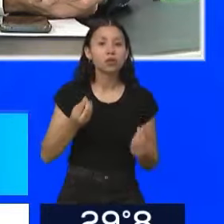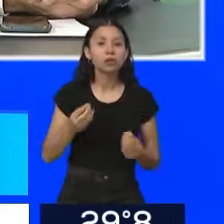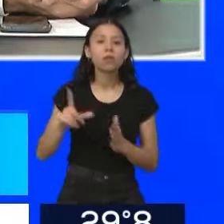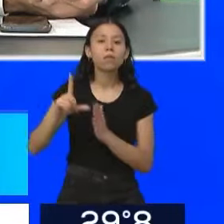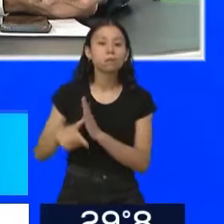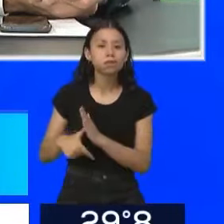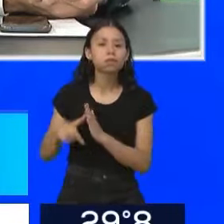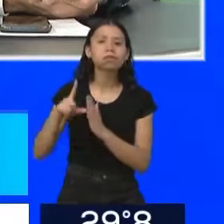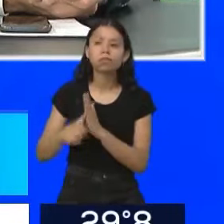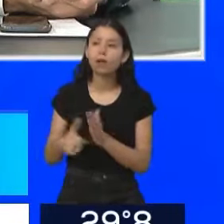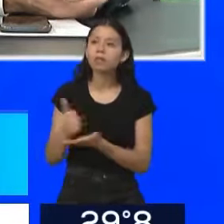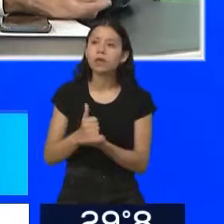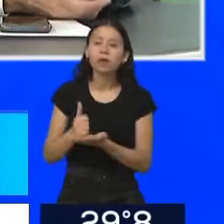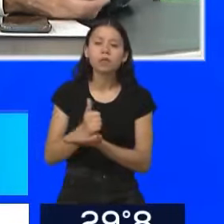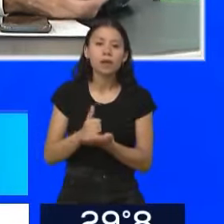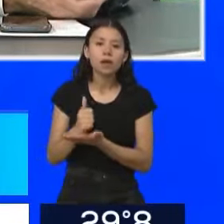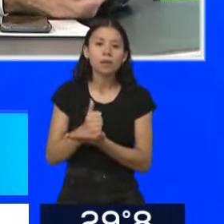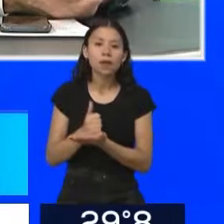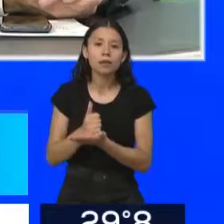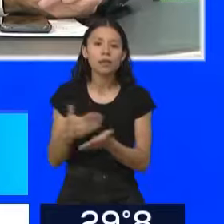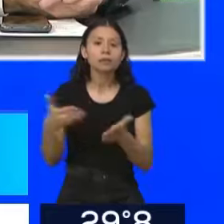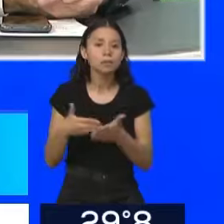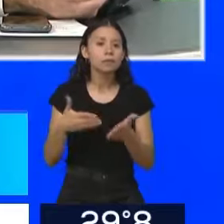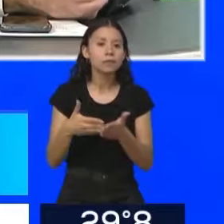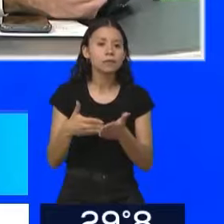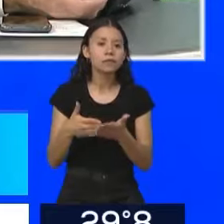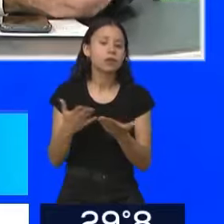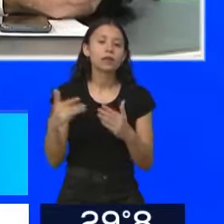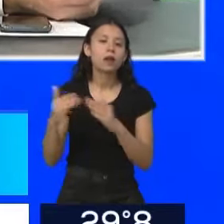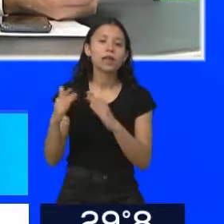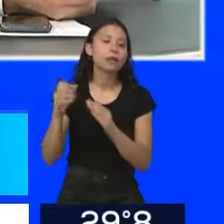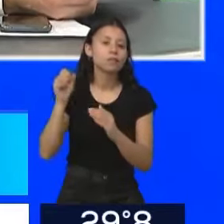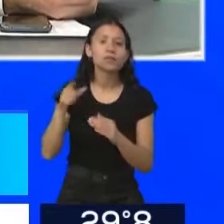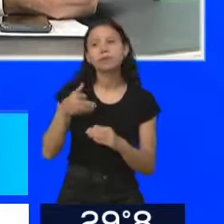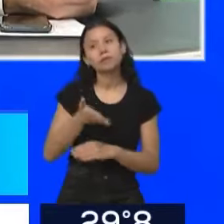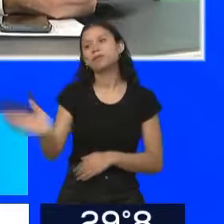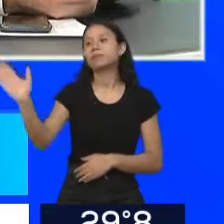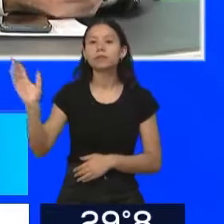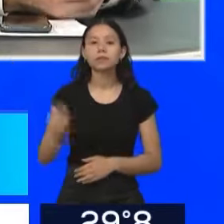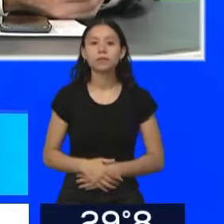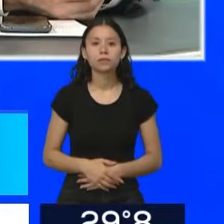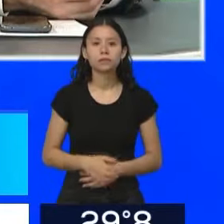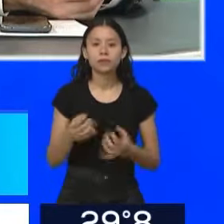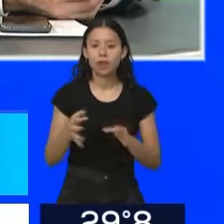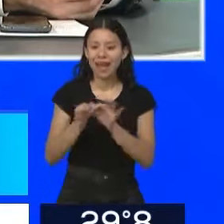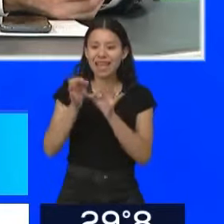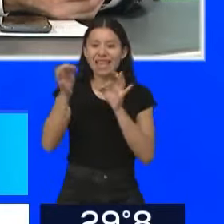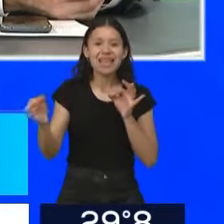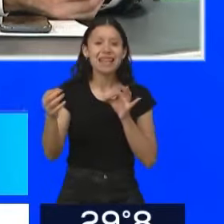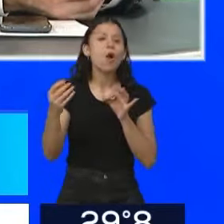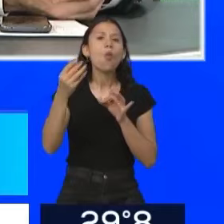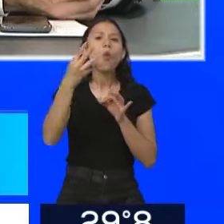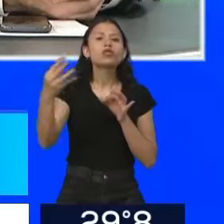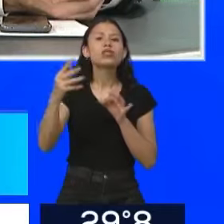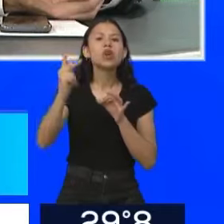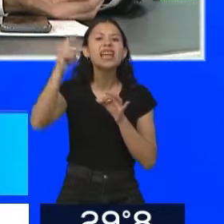quisieron. Se volvieron. Sí. Se volvieron. La verdad que venir a hacer, ¿cuánto? 400 kilómetros y demorarte